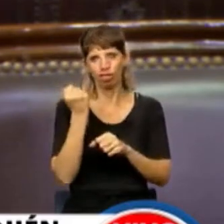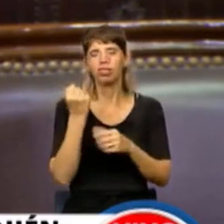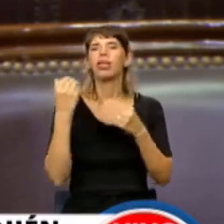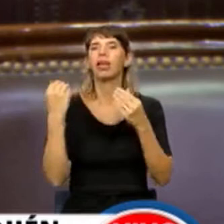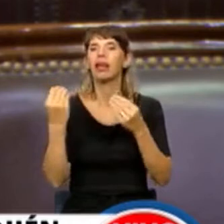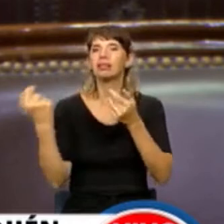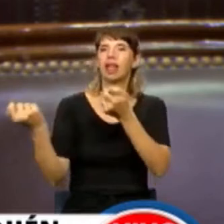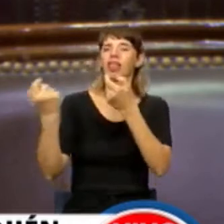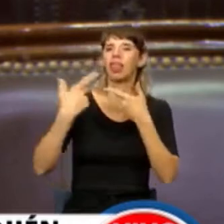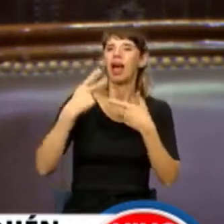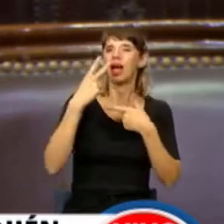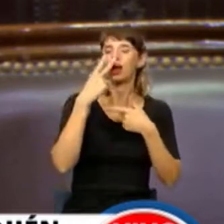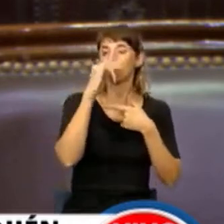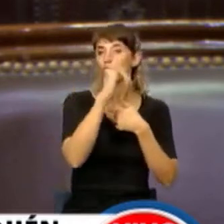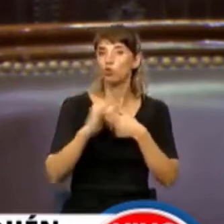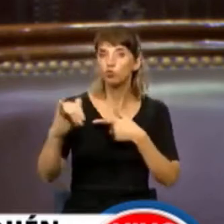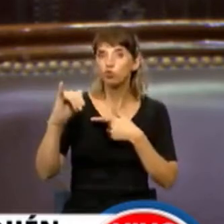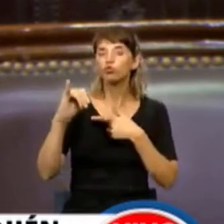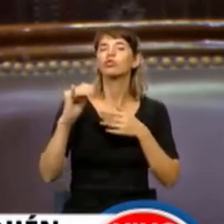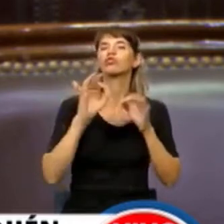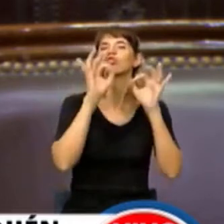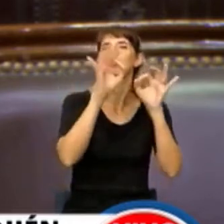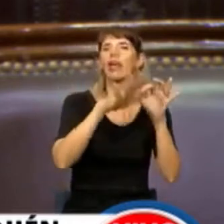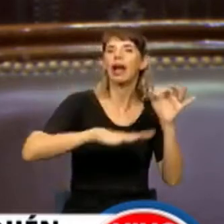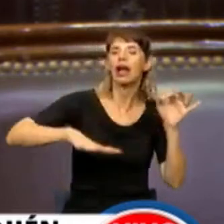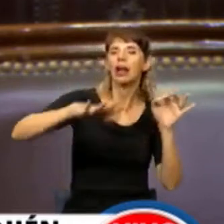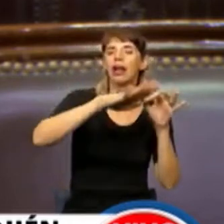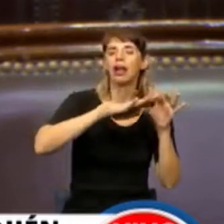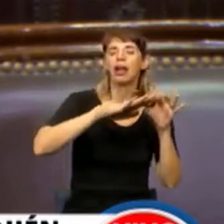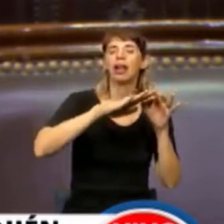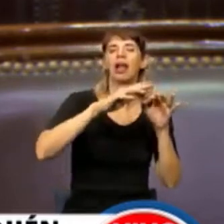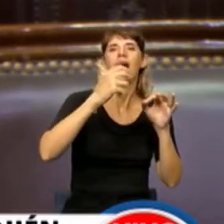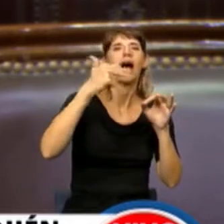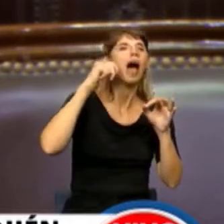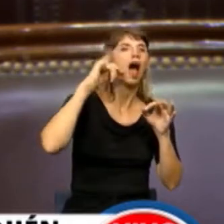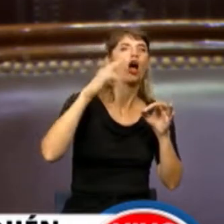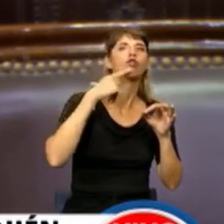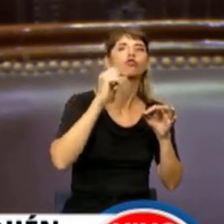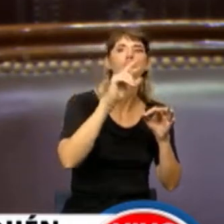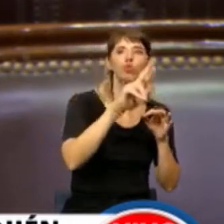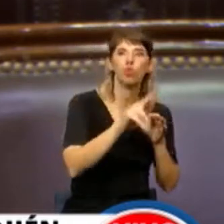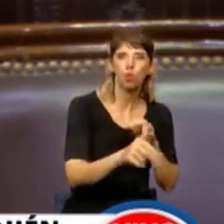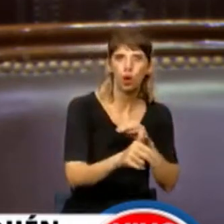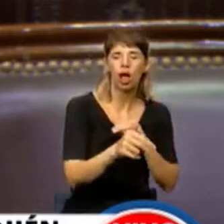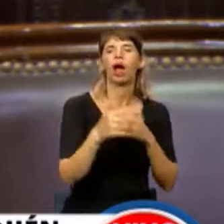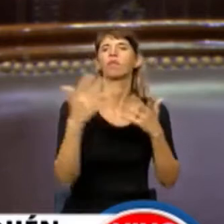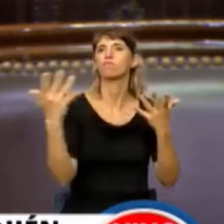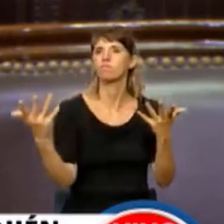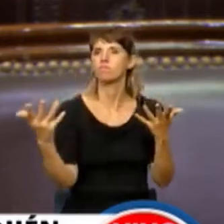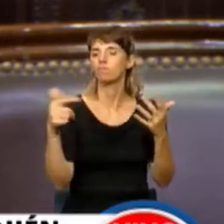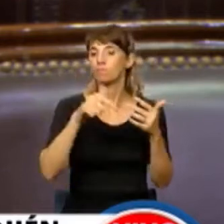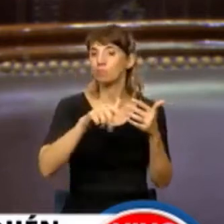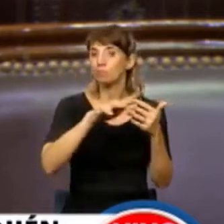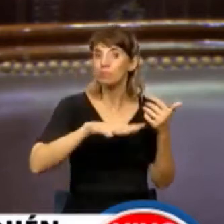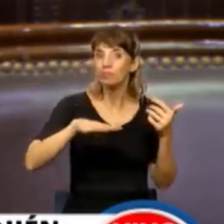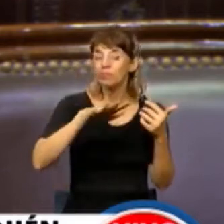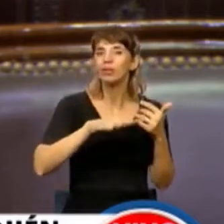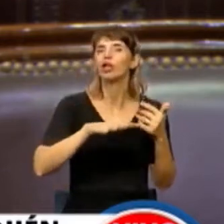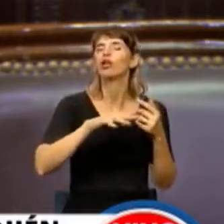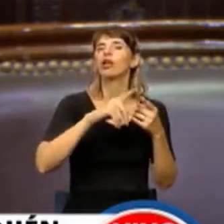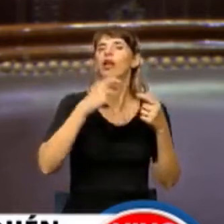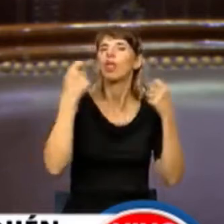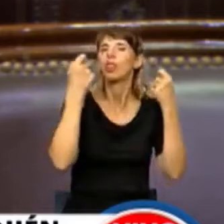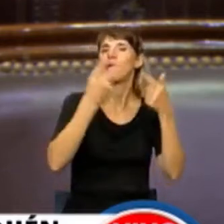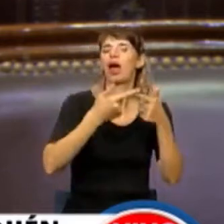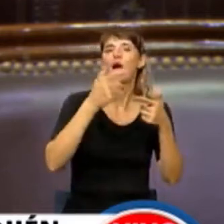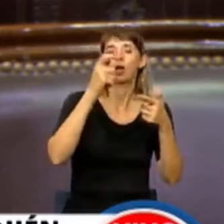energía eléctrica a Villa La Angostura. Y fíjense lo que es lo paradójico, que en la provincia que produce el 28%